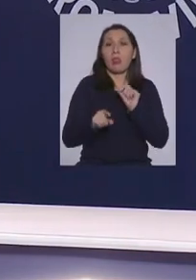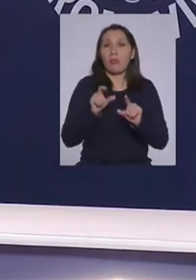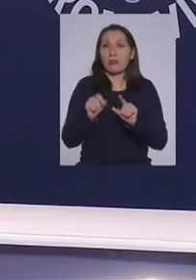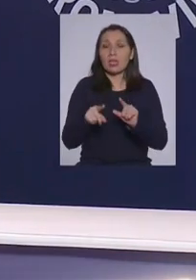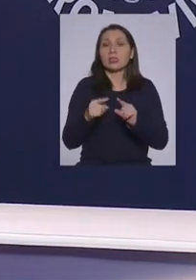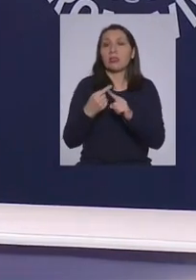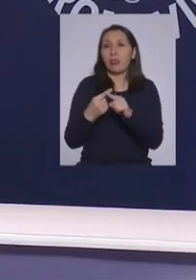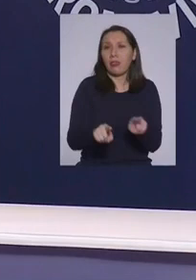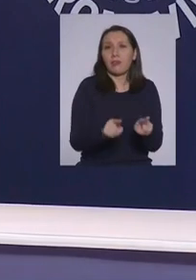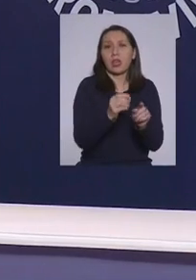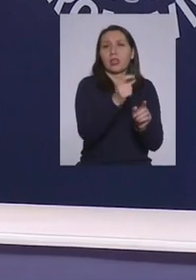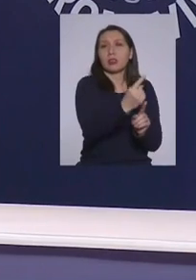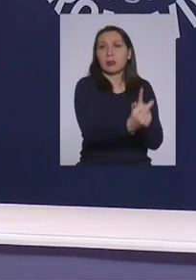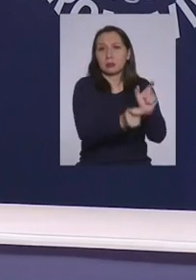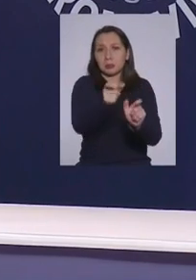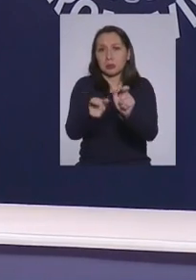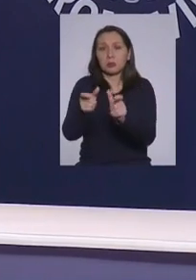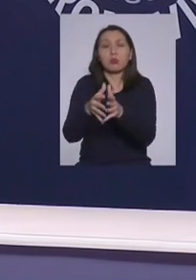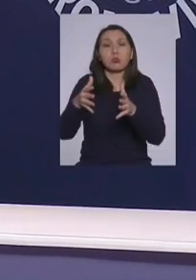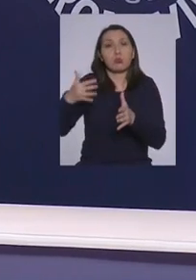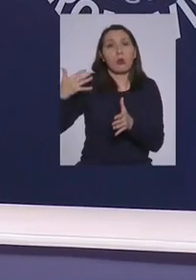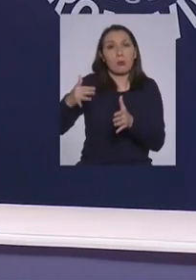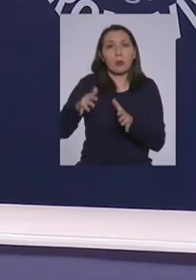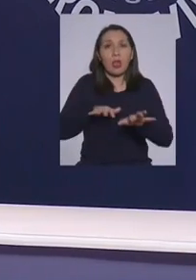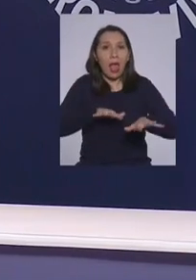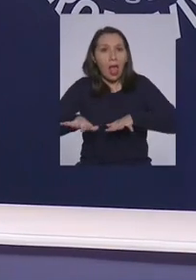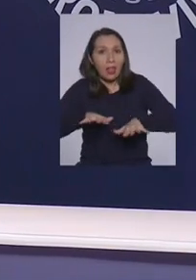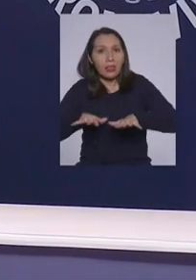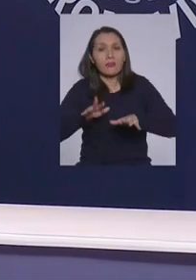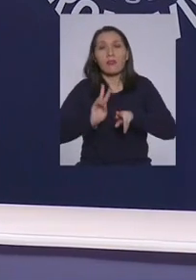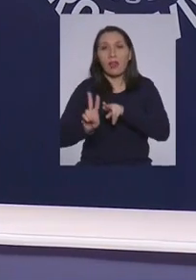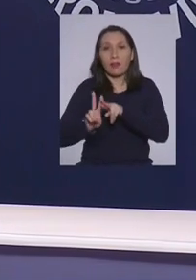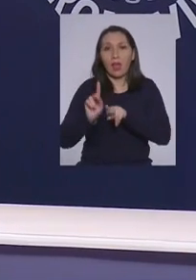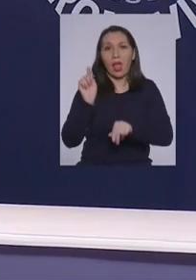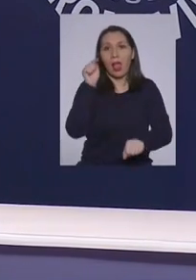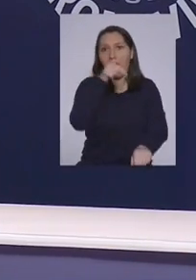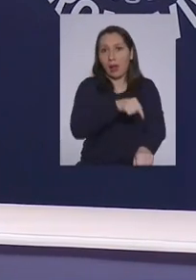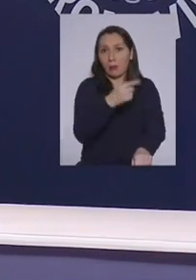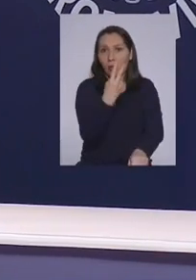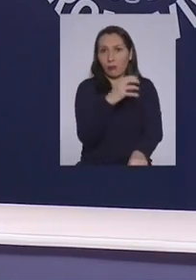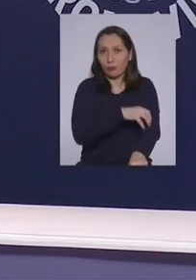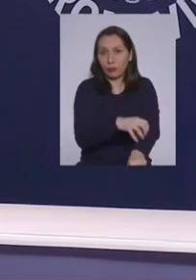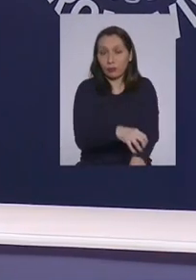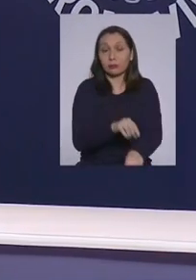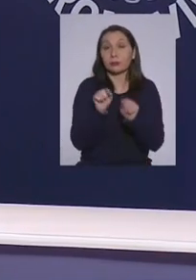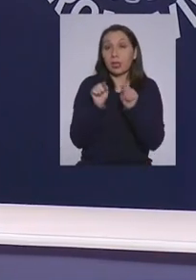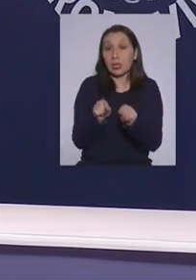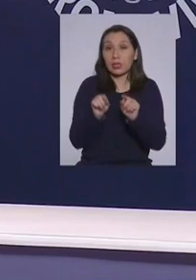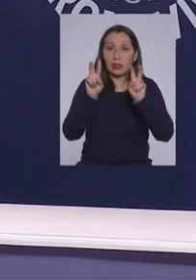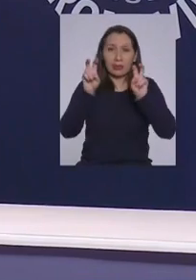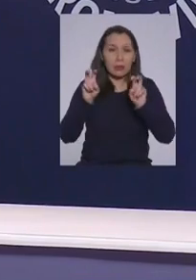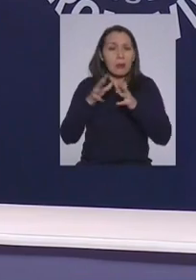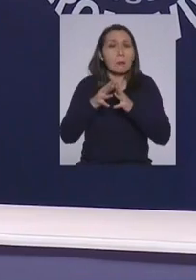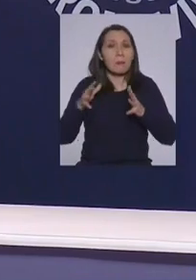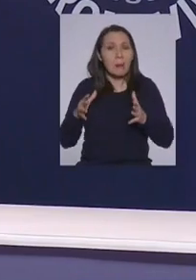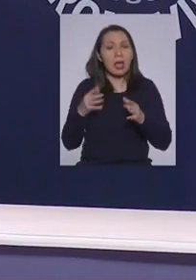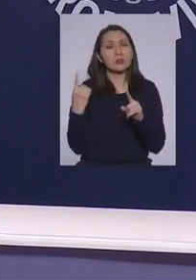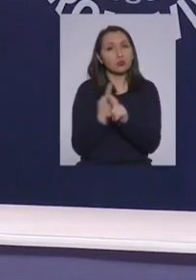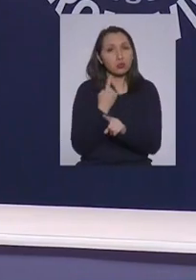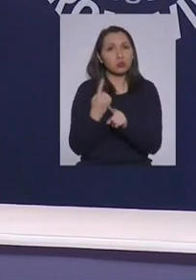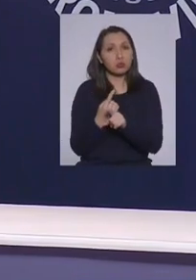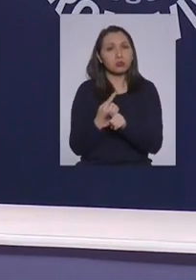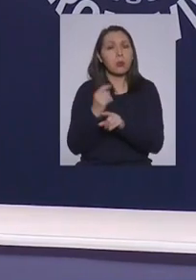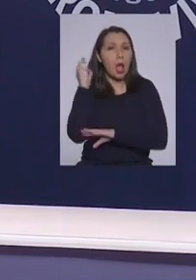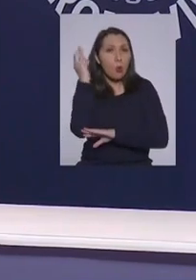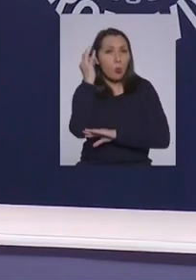Defensa, que son partícipes muy importantes de las actividades que se van a hacer ahí. Aquí, y uno de los temas que más conversamos